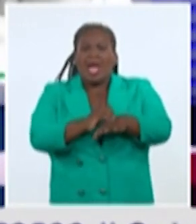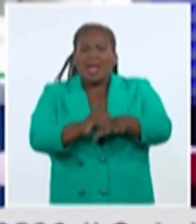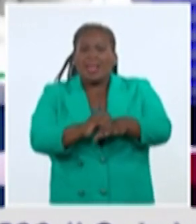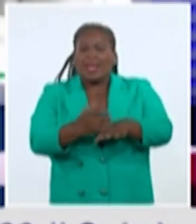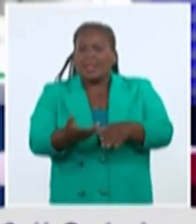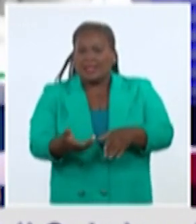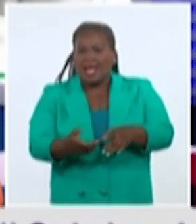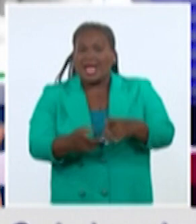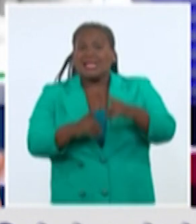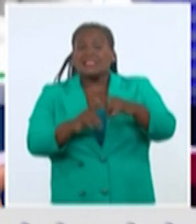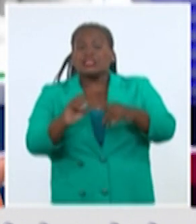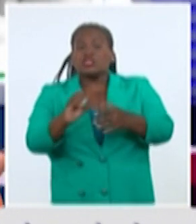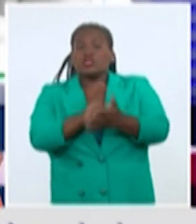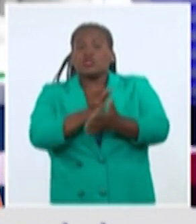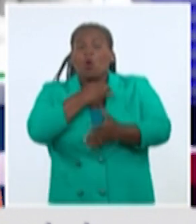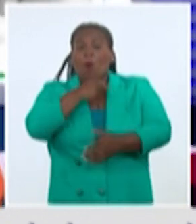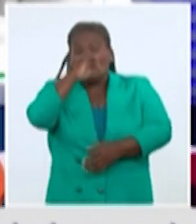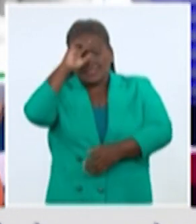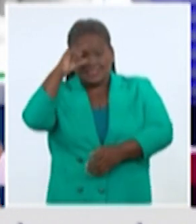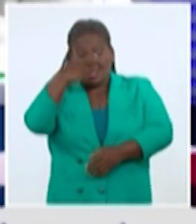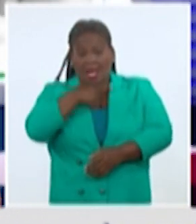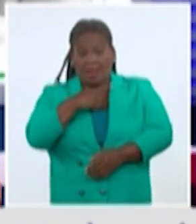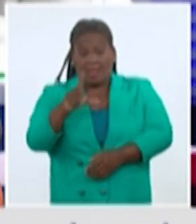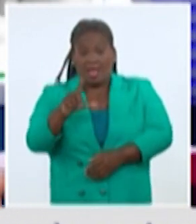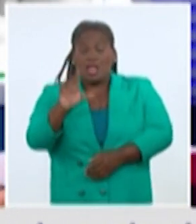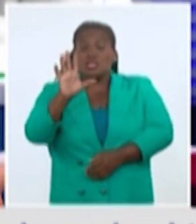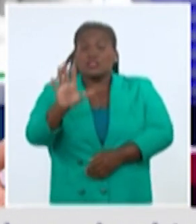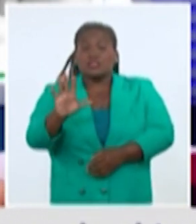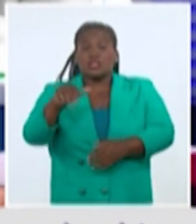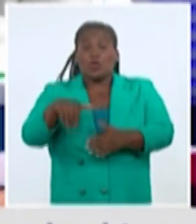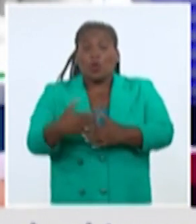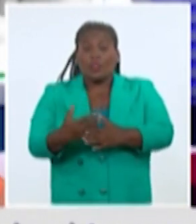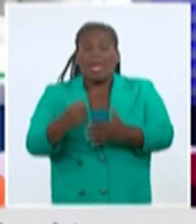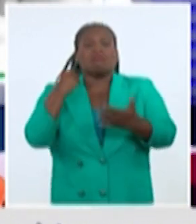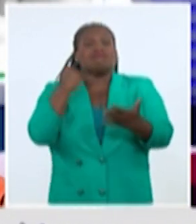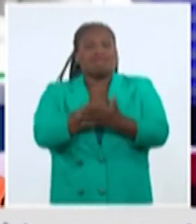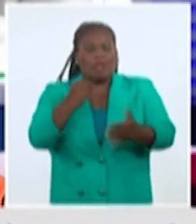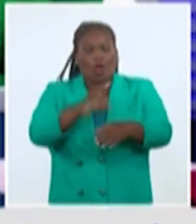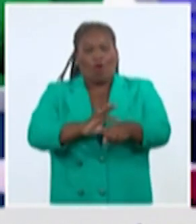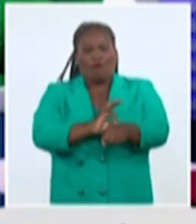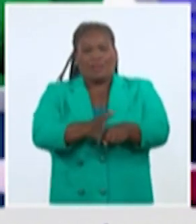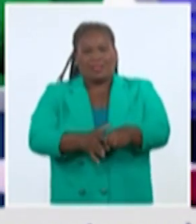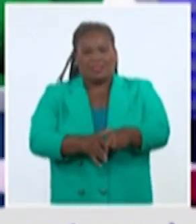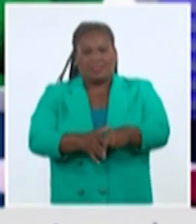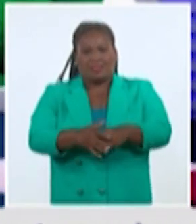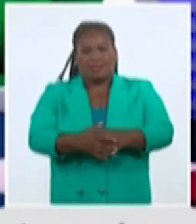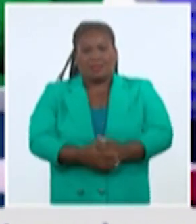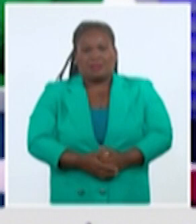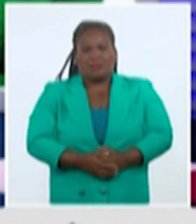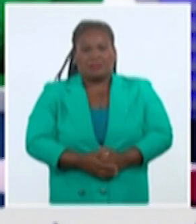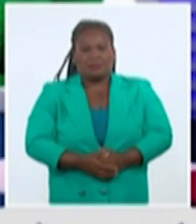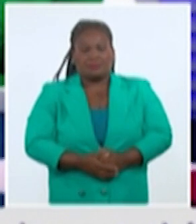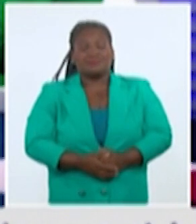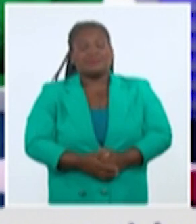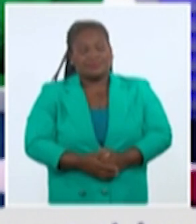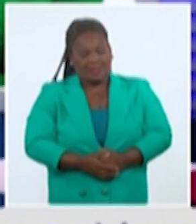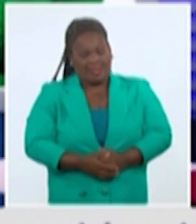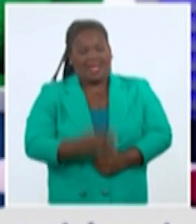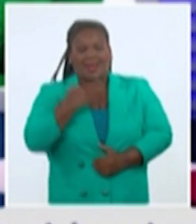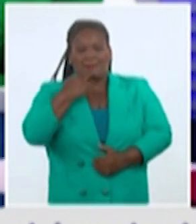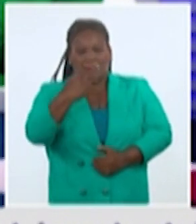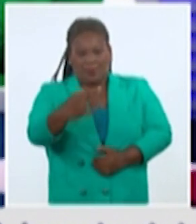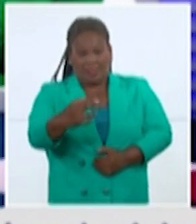los 5 días de las 3 dosis de Abdala se le confirma la enfermedad de COVID-19? Bueno, en el caso de la paciente